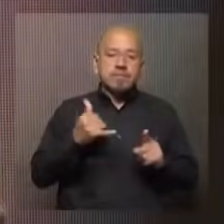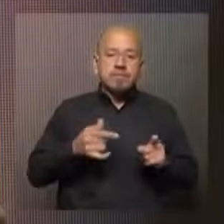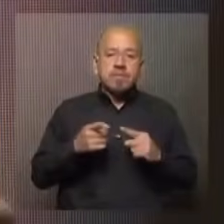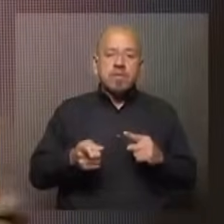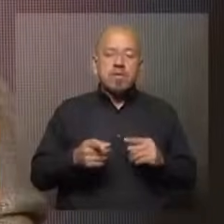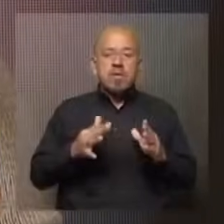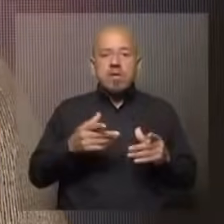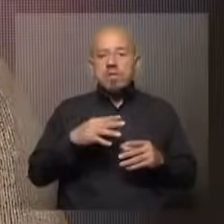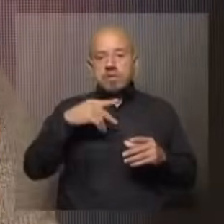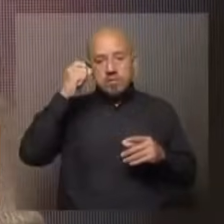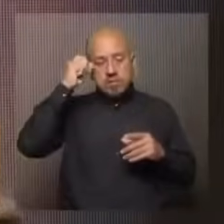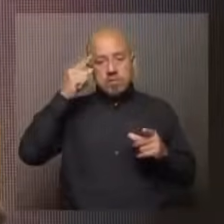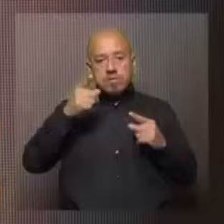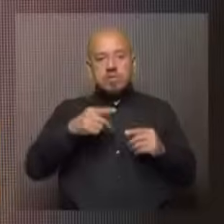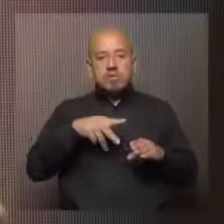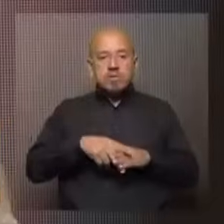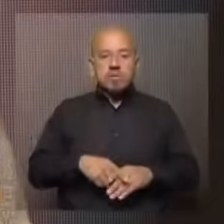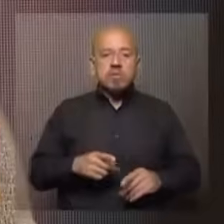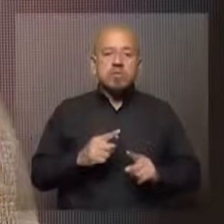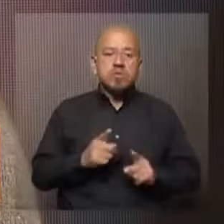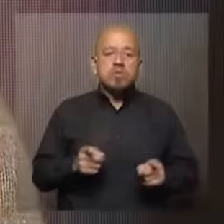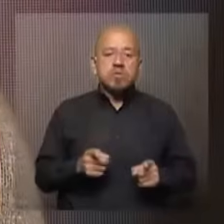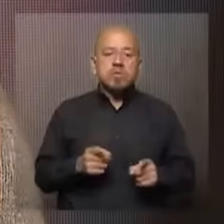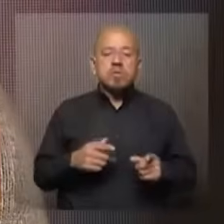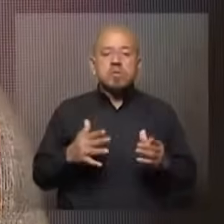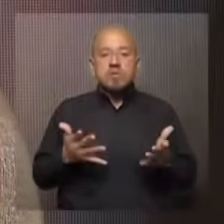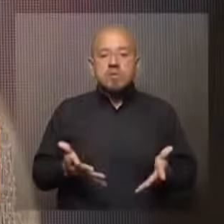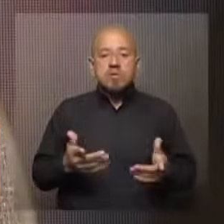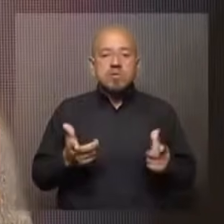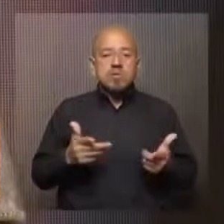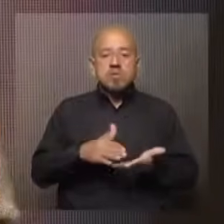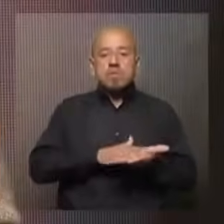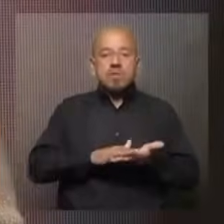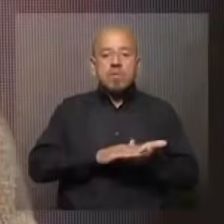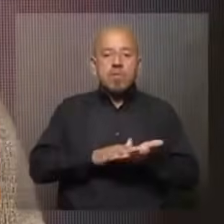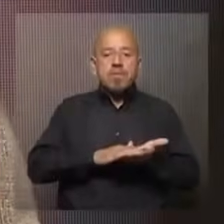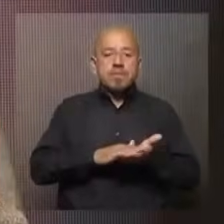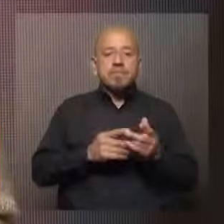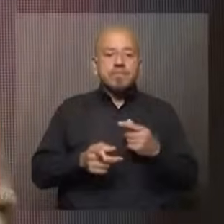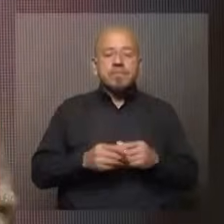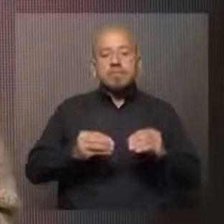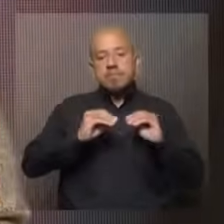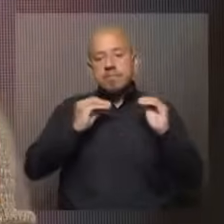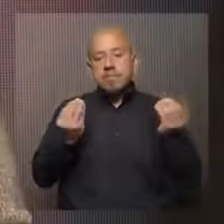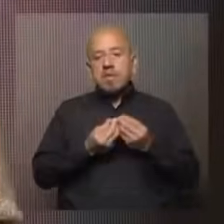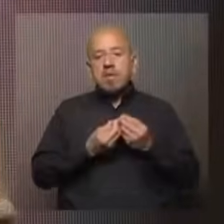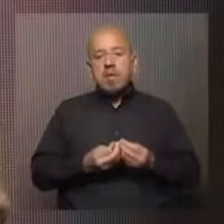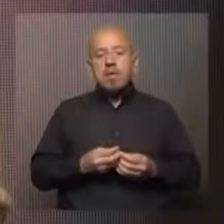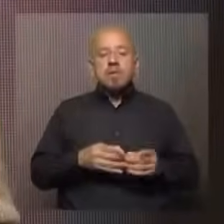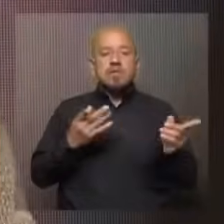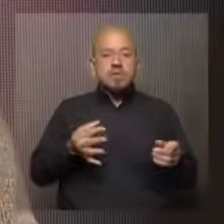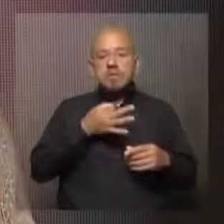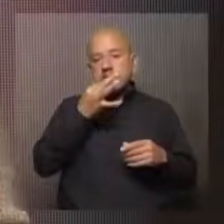personales capacitados, no tenés ni las herramientas, no tenés absolutamente nada. Tenés la desolación total, tenés preciosos